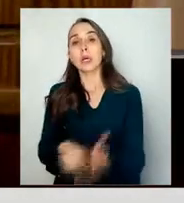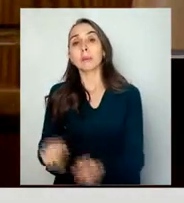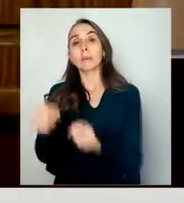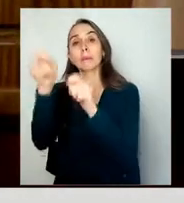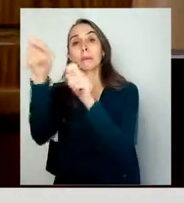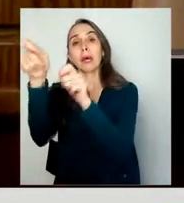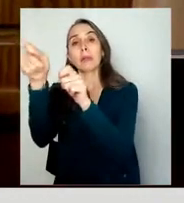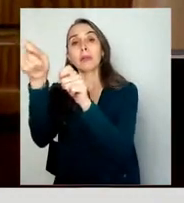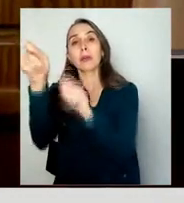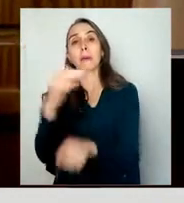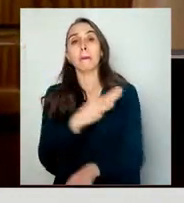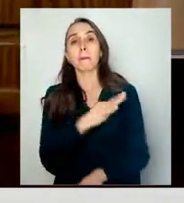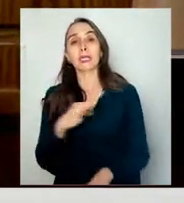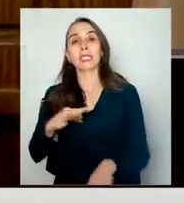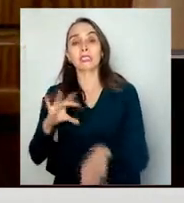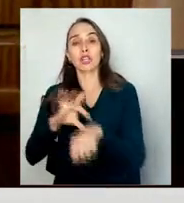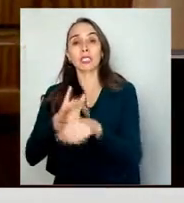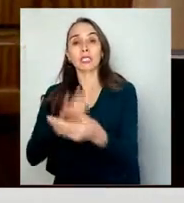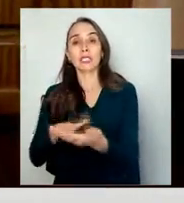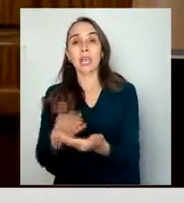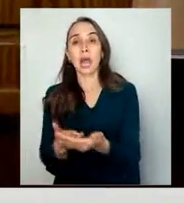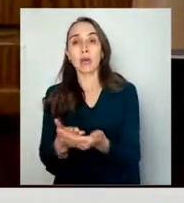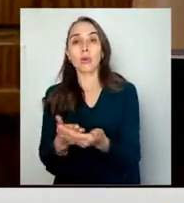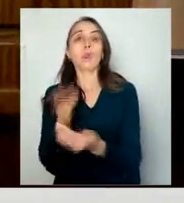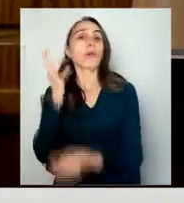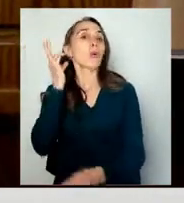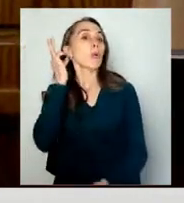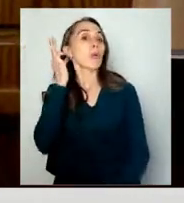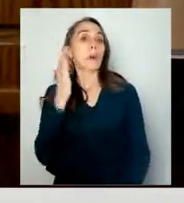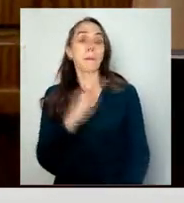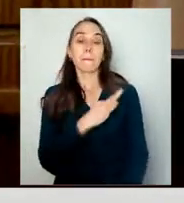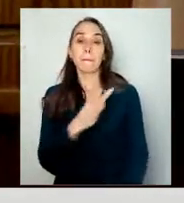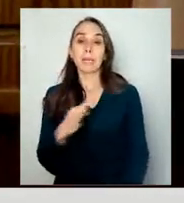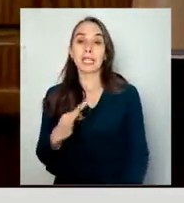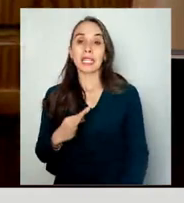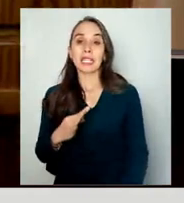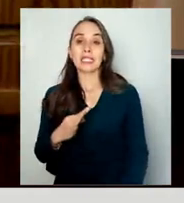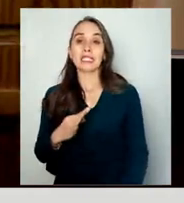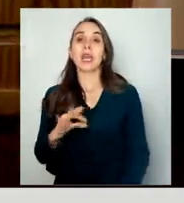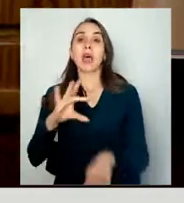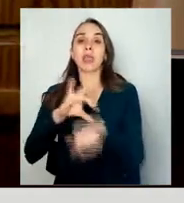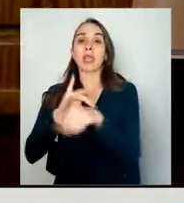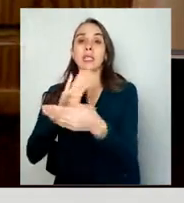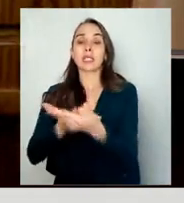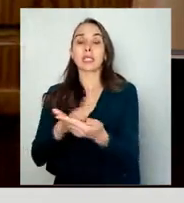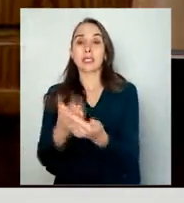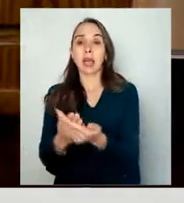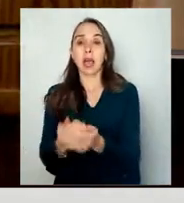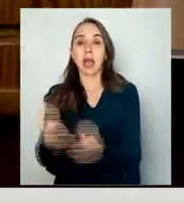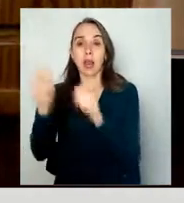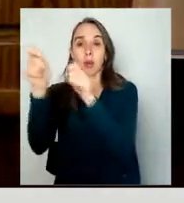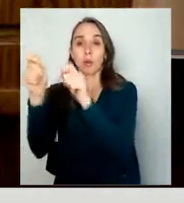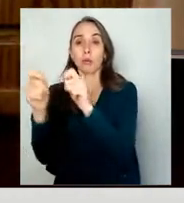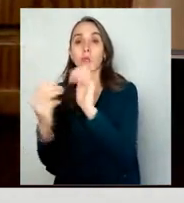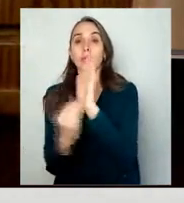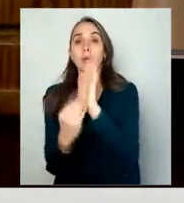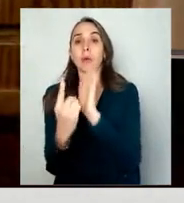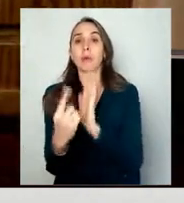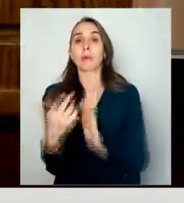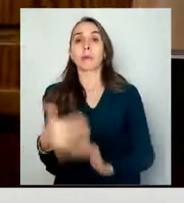de salud y en especial a la ministra de esta cartera por la prioridad que se tiene que tener